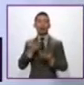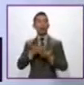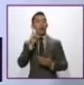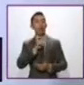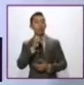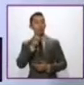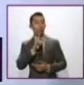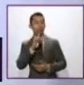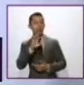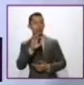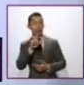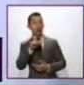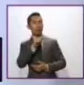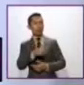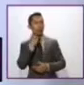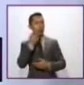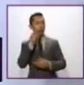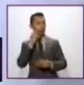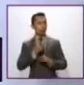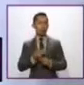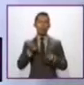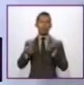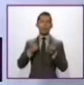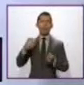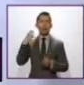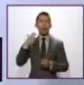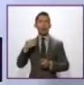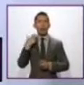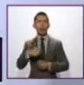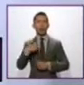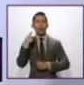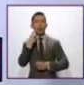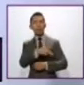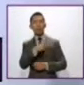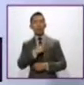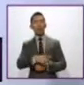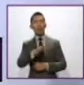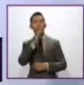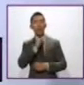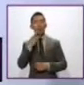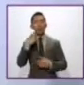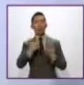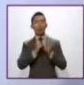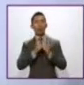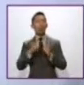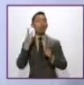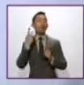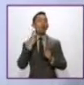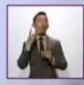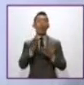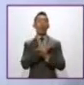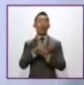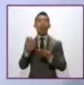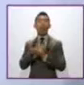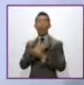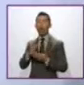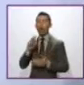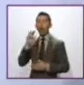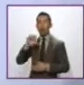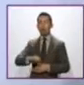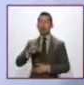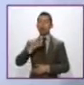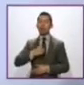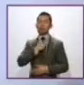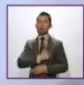¿cómo pretendes gobernar Querétaro si ni siquiera puedes unir a tu propio partido? Hoy la gran desilusión que vive